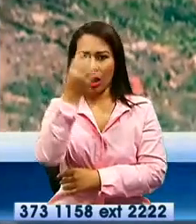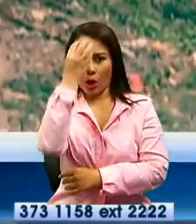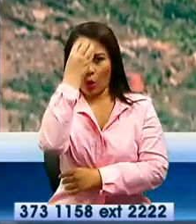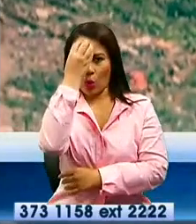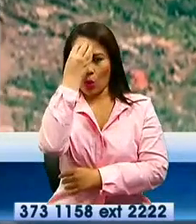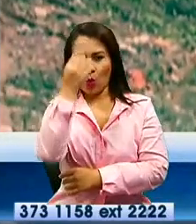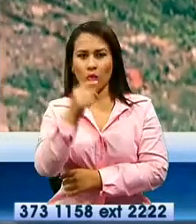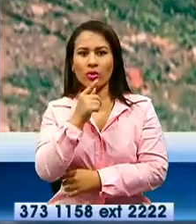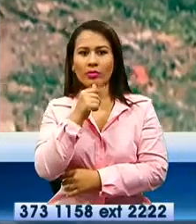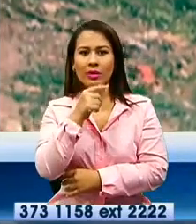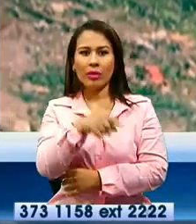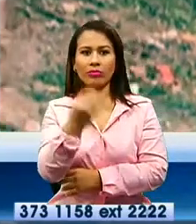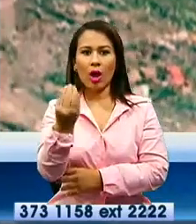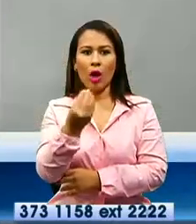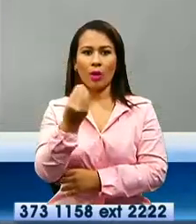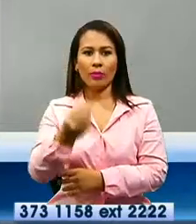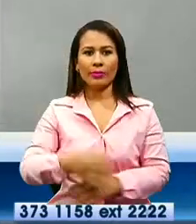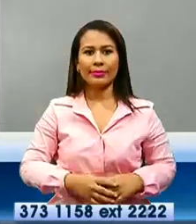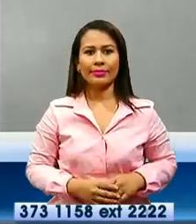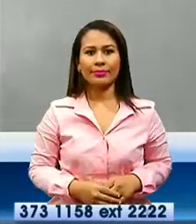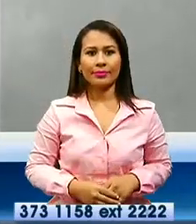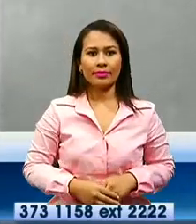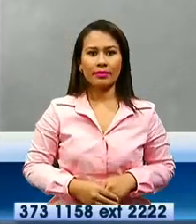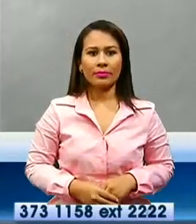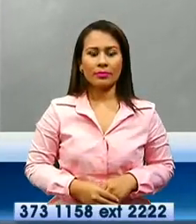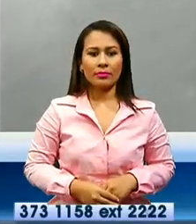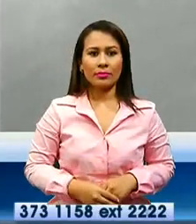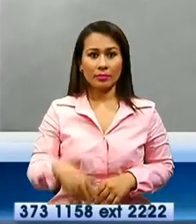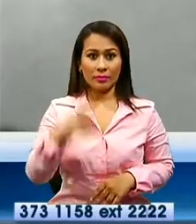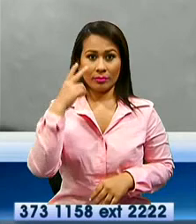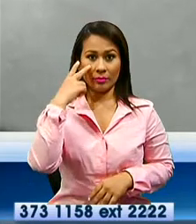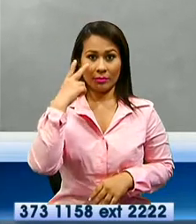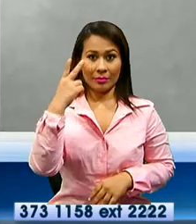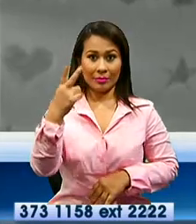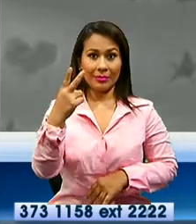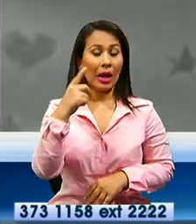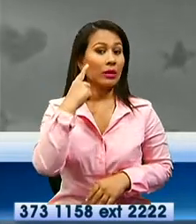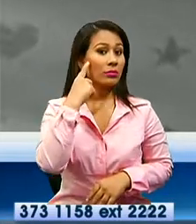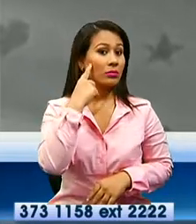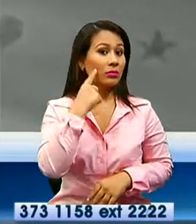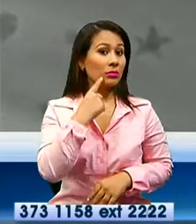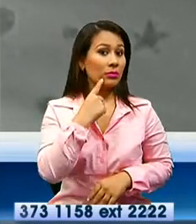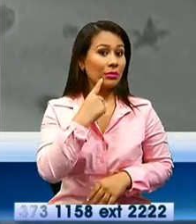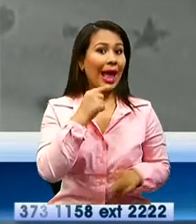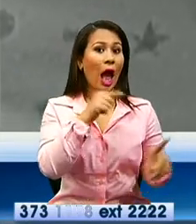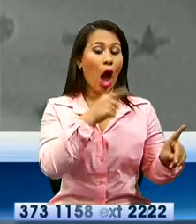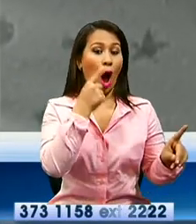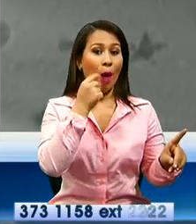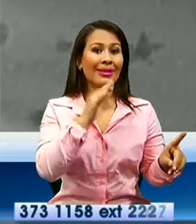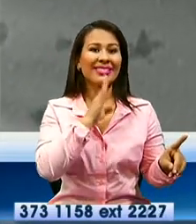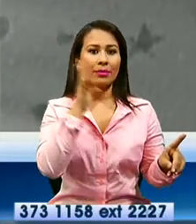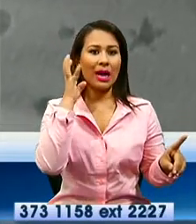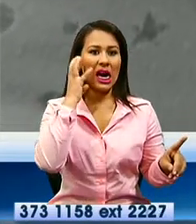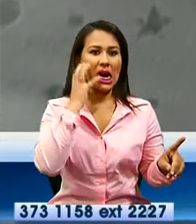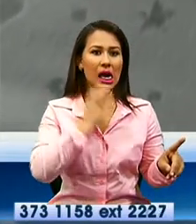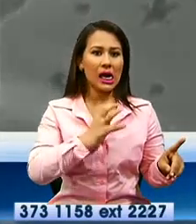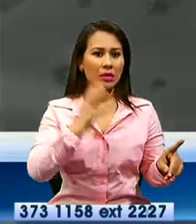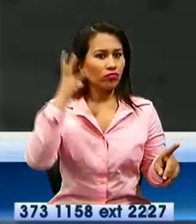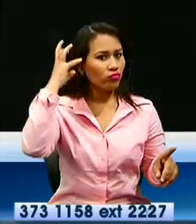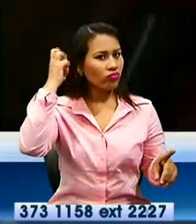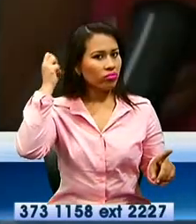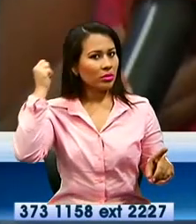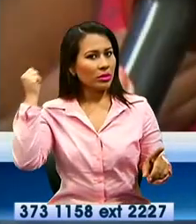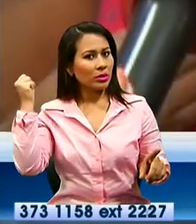por parte de la adolescente. Miren en la cara de él, miren la cara, se ve como la aruña. Se le va encima, le jala el